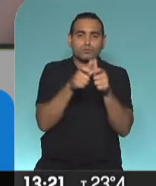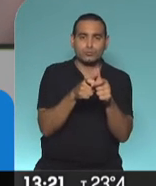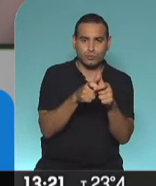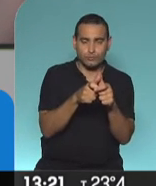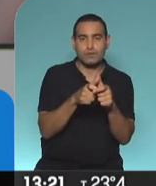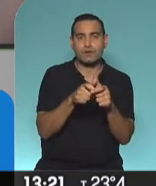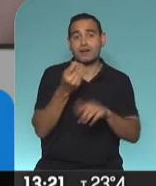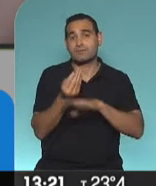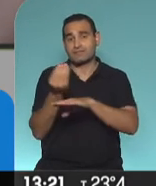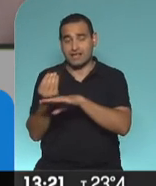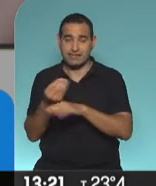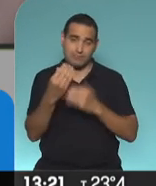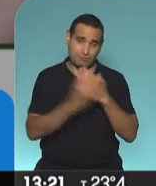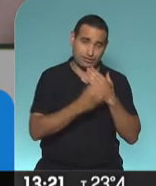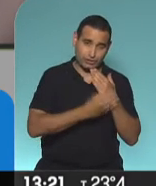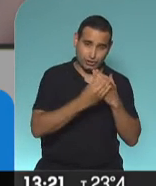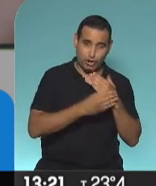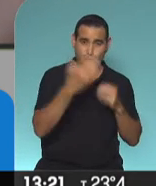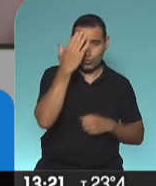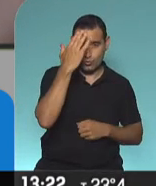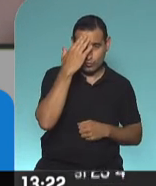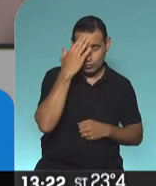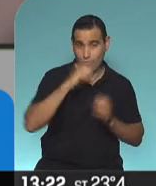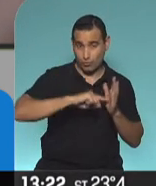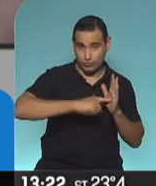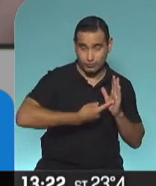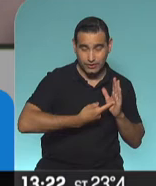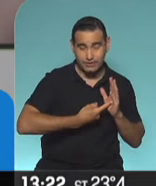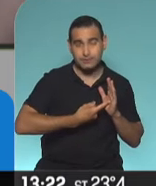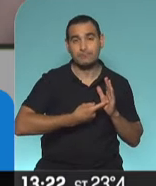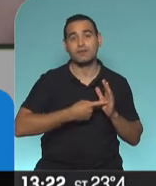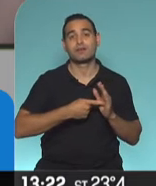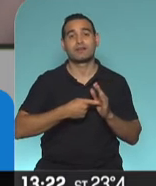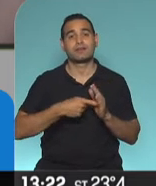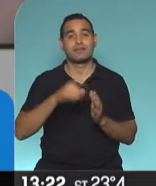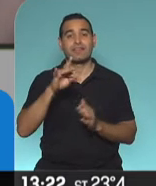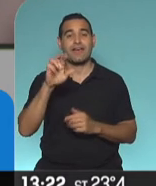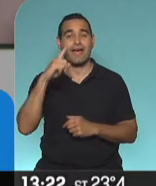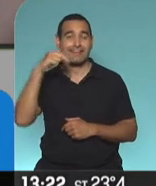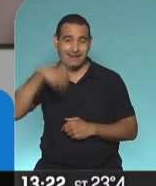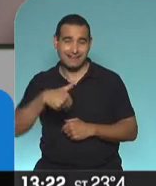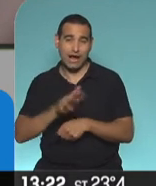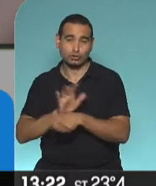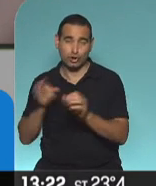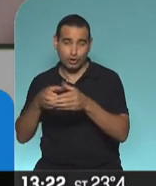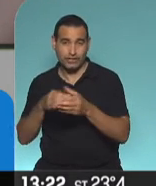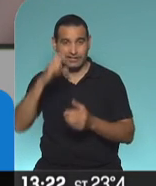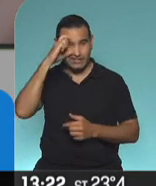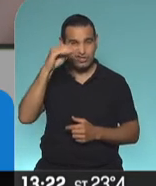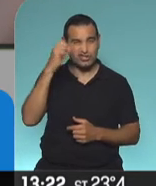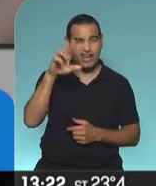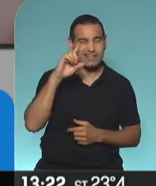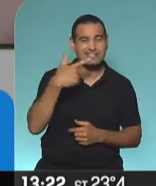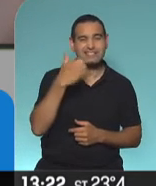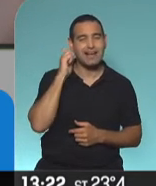con representantes del Ministerio de Cultura de la Ciudad de Buenos Aires, con Alejandra Darín por Actores, Pablo Charri por Sagay,